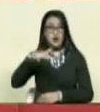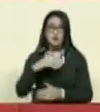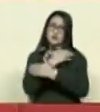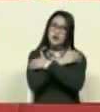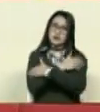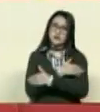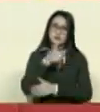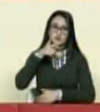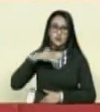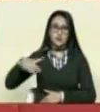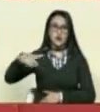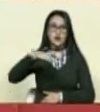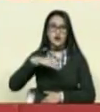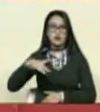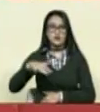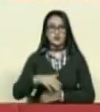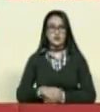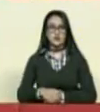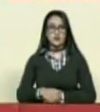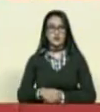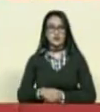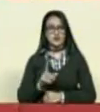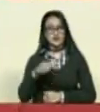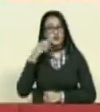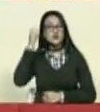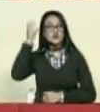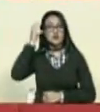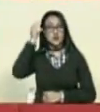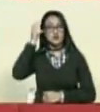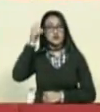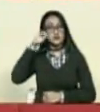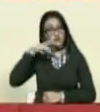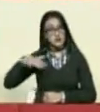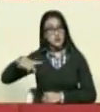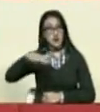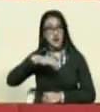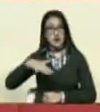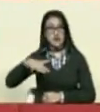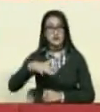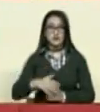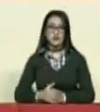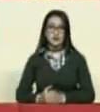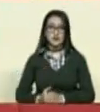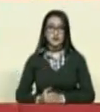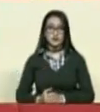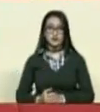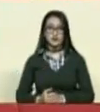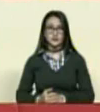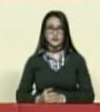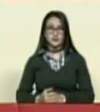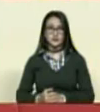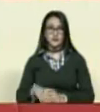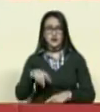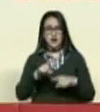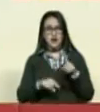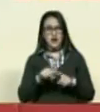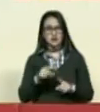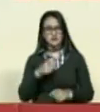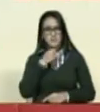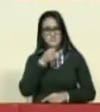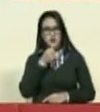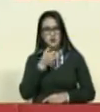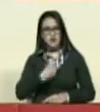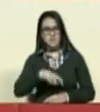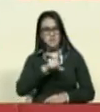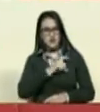al pueblo, crear conciencia en el pueblo. Una de las cosas que me decía este periodista